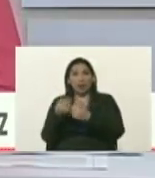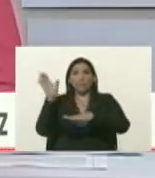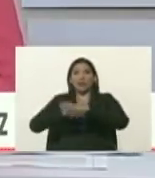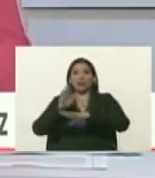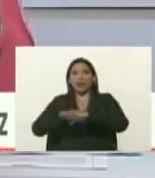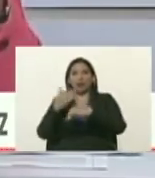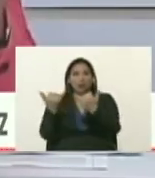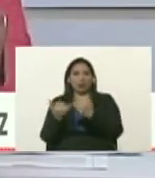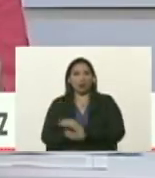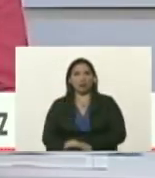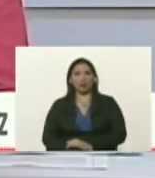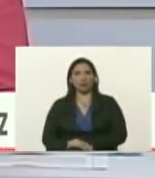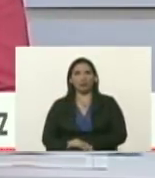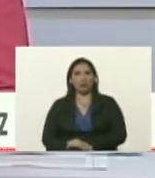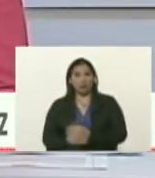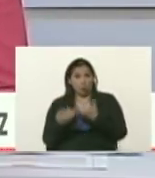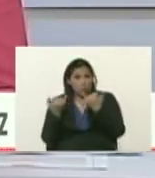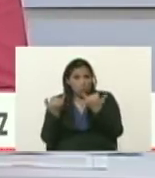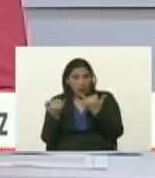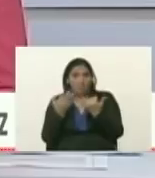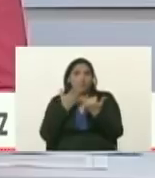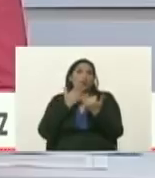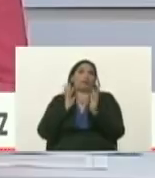momento, en este instante,